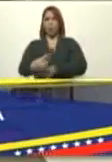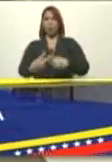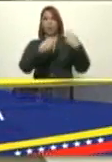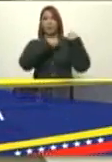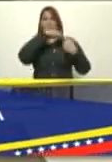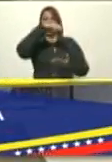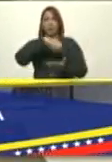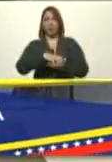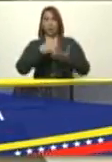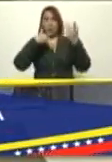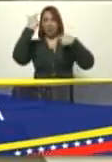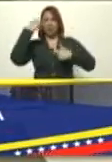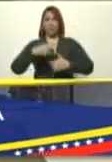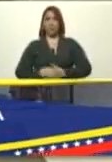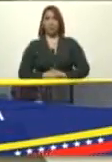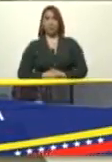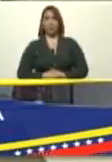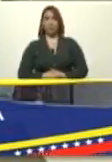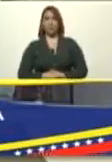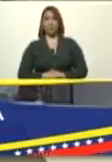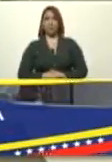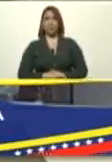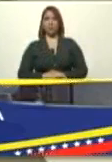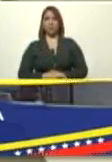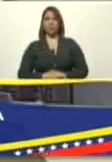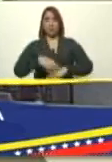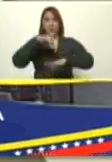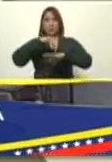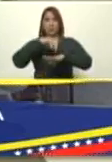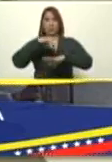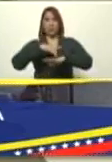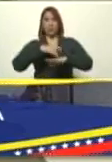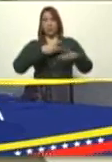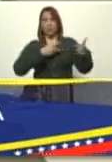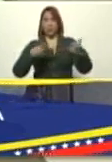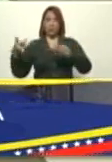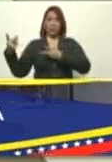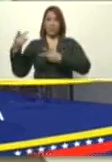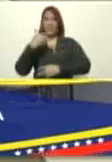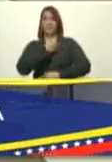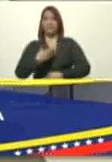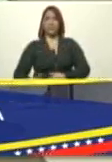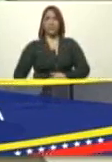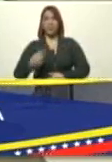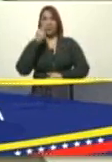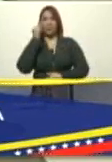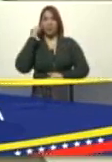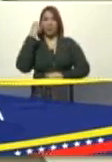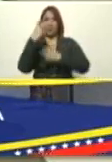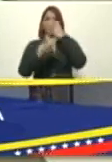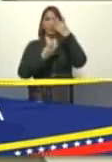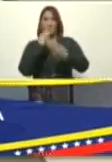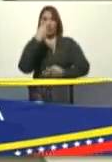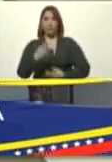Chávez Frías, y nos tocó recibir a sus presidentes en visitas